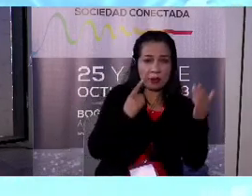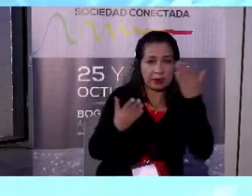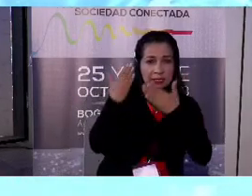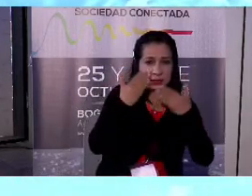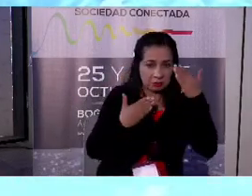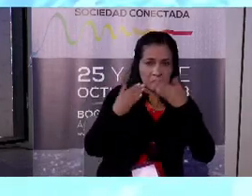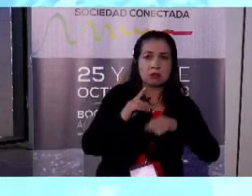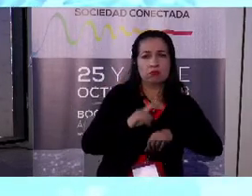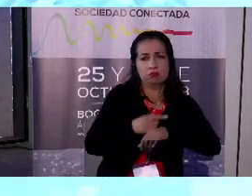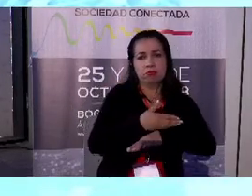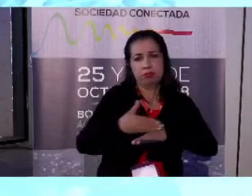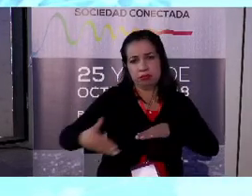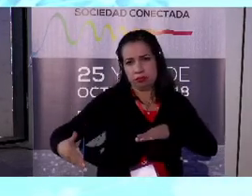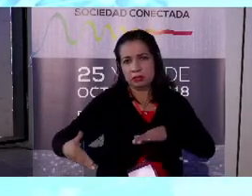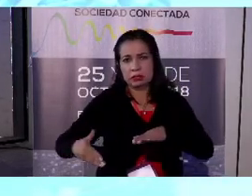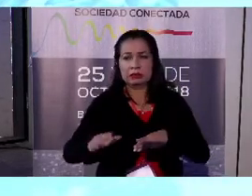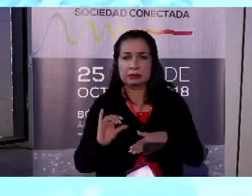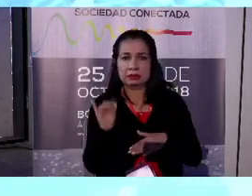simulaciones